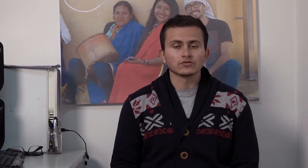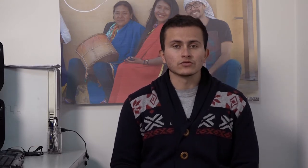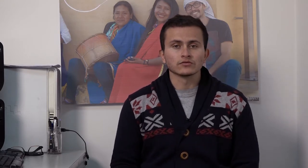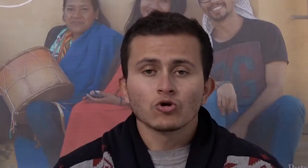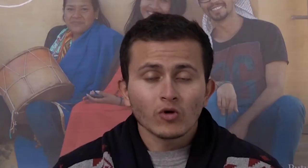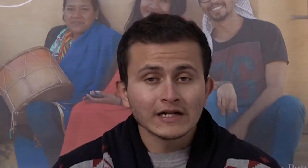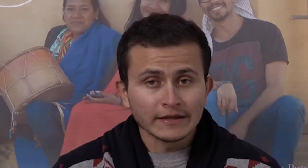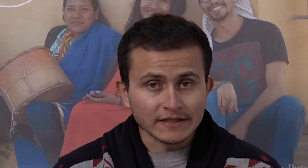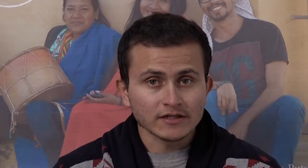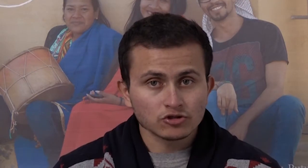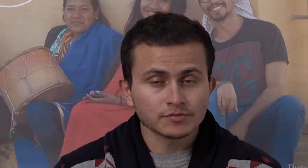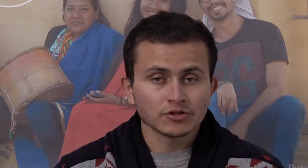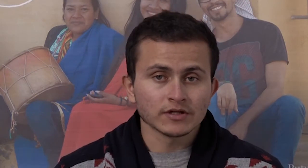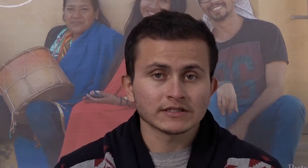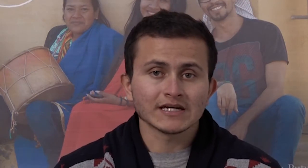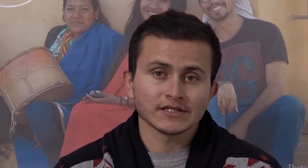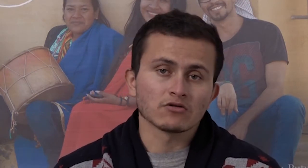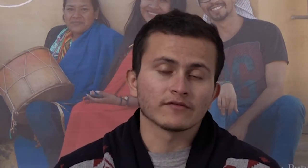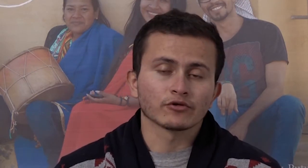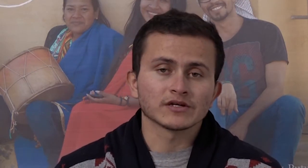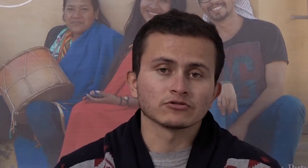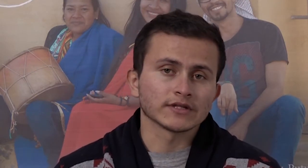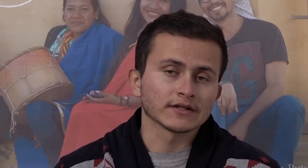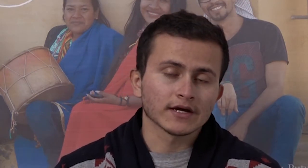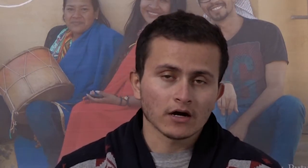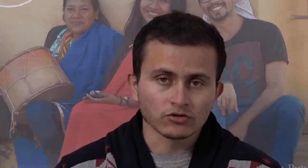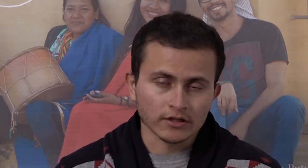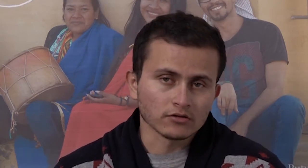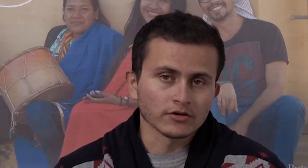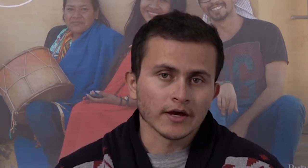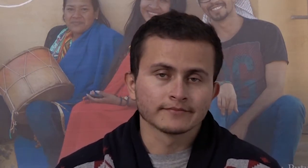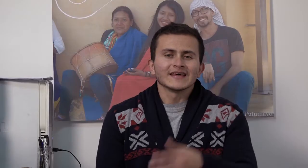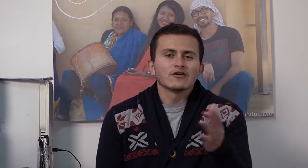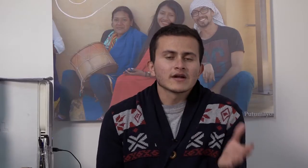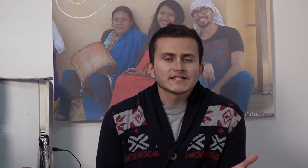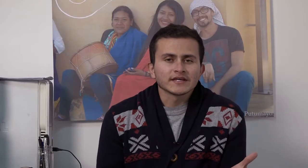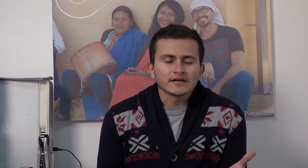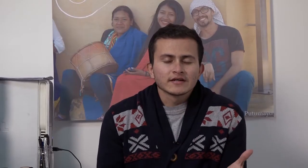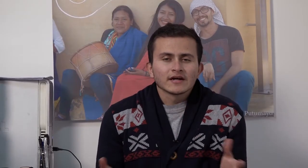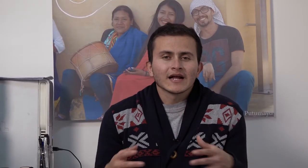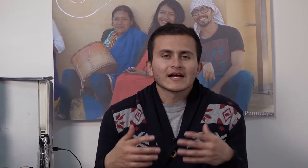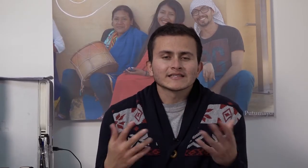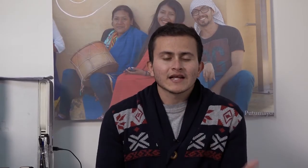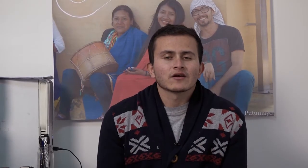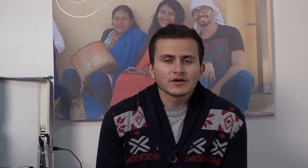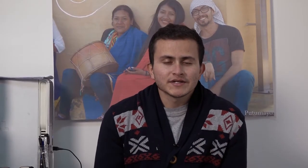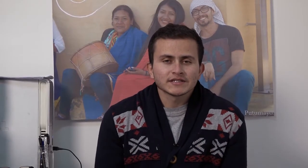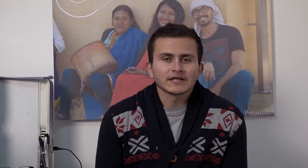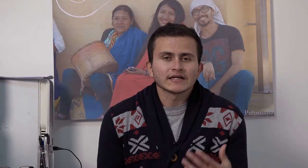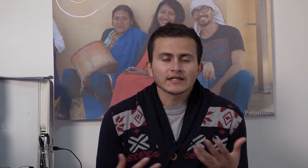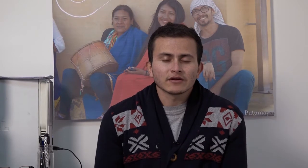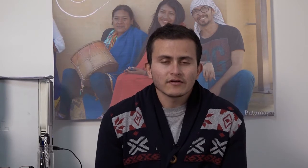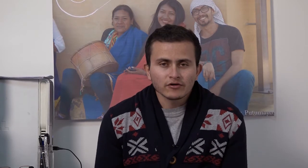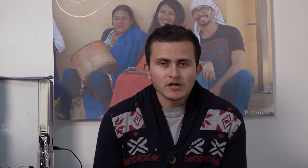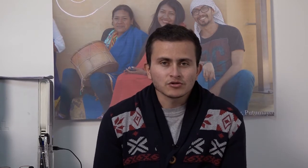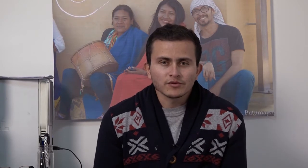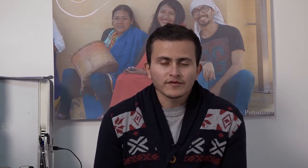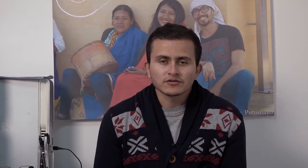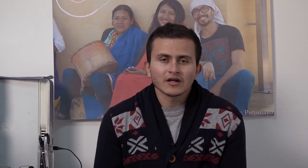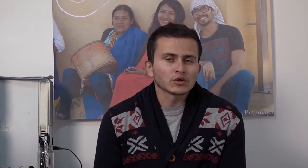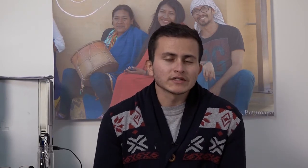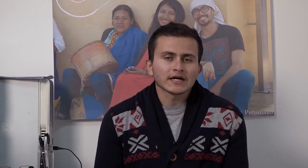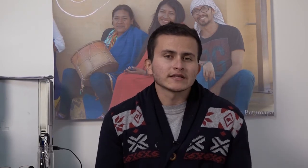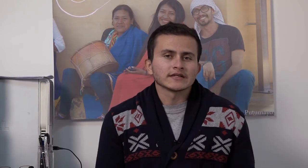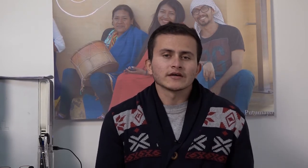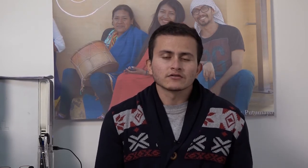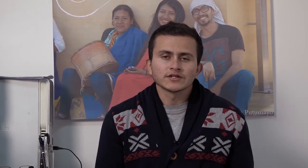centros de estudio, lo cual limita sus opciones hacia una formación técnica o tecnológica. Y aún así, alcanzar la universidad, tener una formación